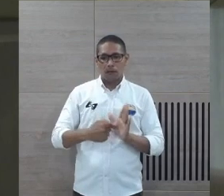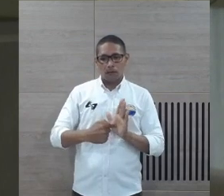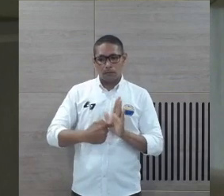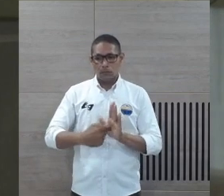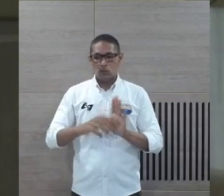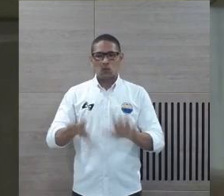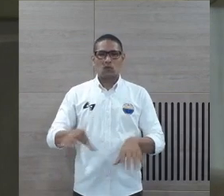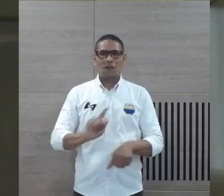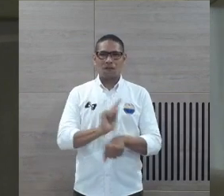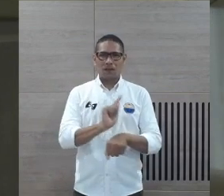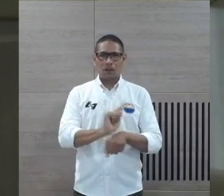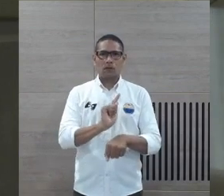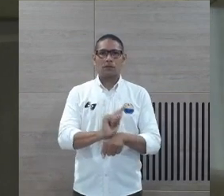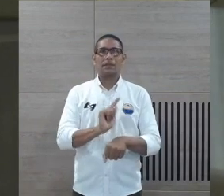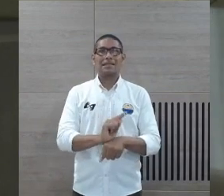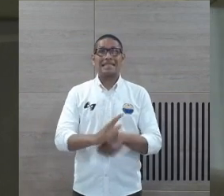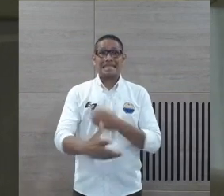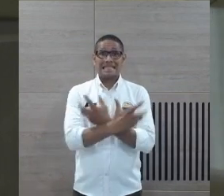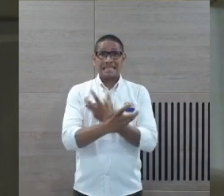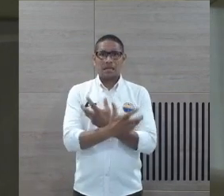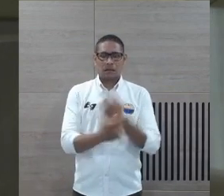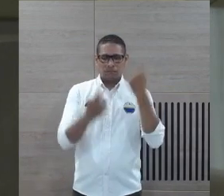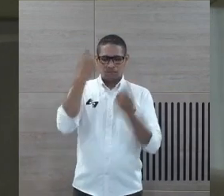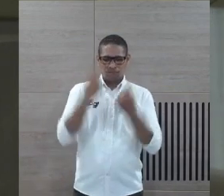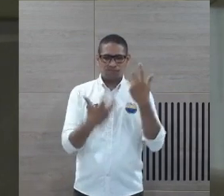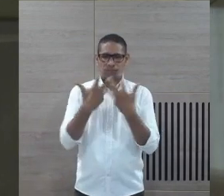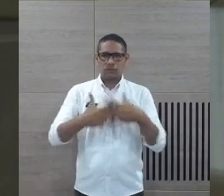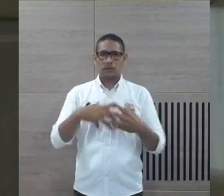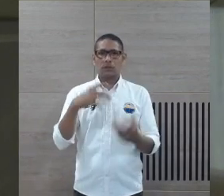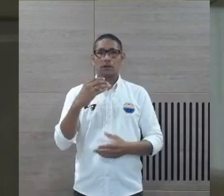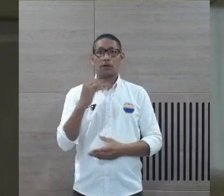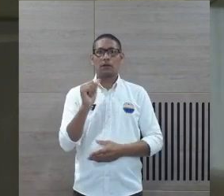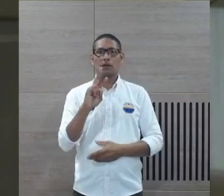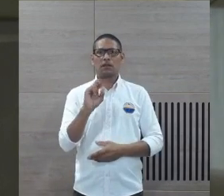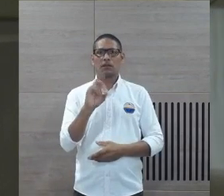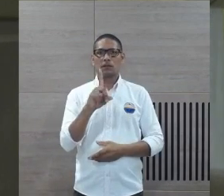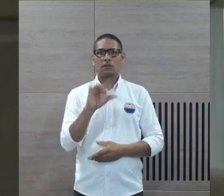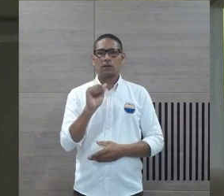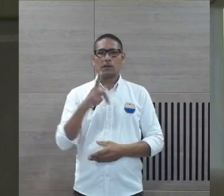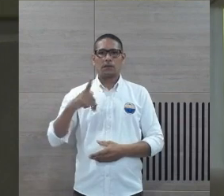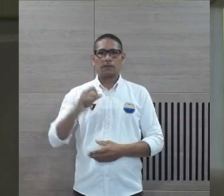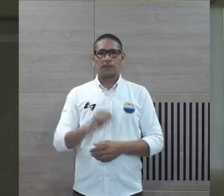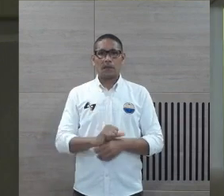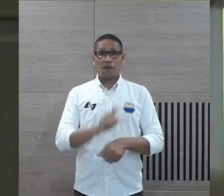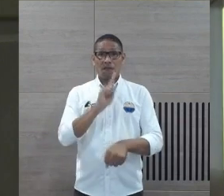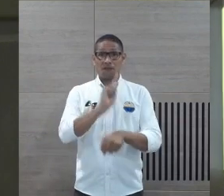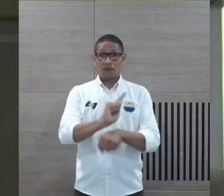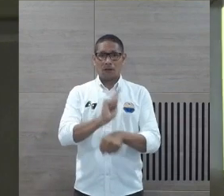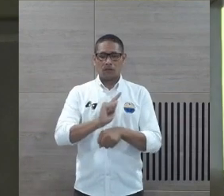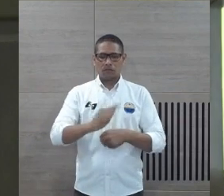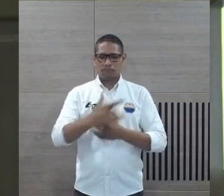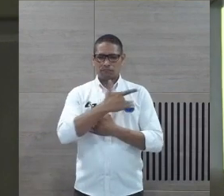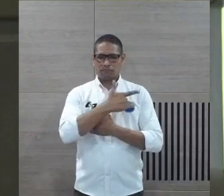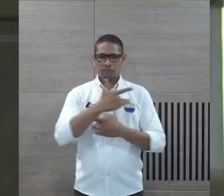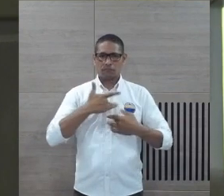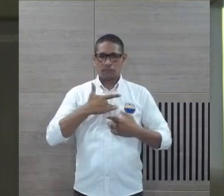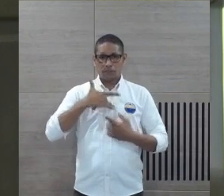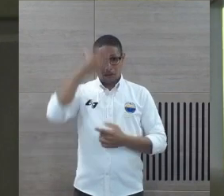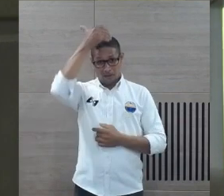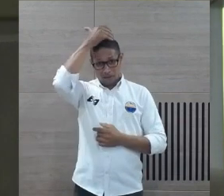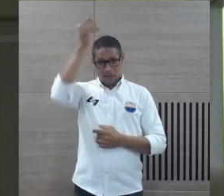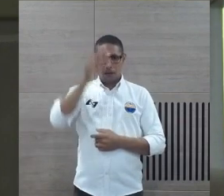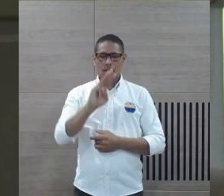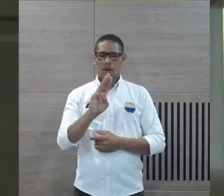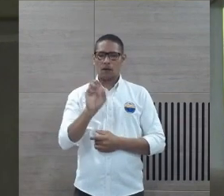Lastra Arévalo. Facultad de Ciencias de la Salud, enfermera Wendy Patricia de Lima Torres. Facultad de Ingeniería, ingeniero